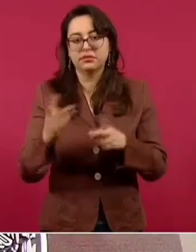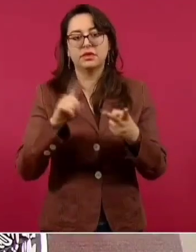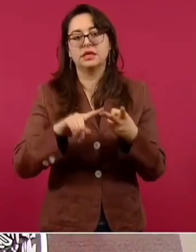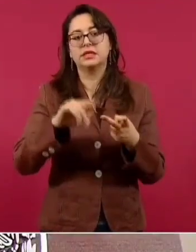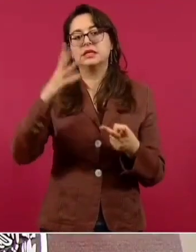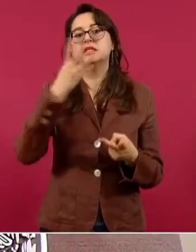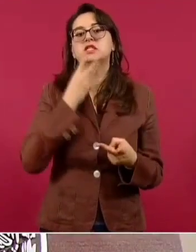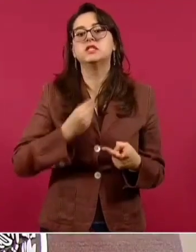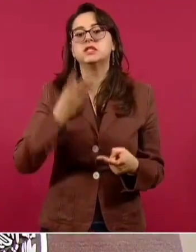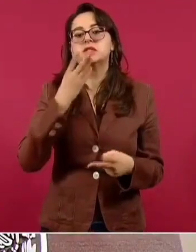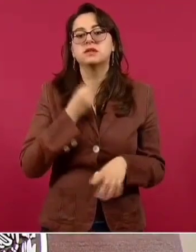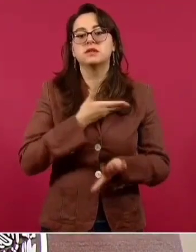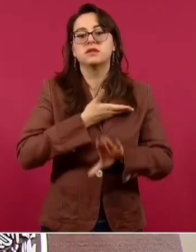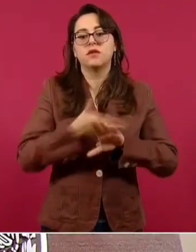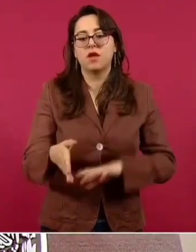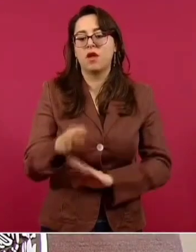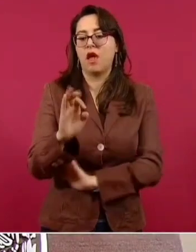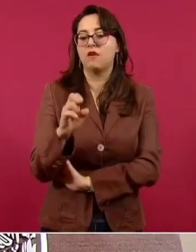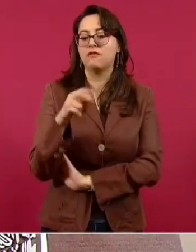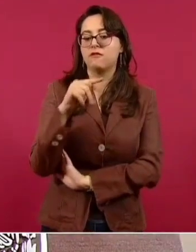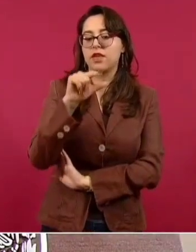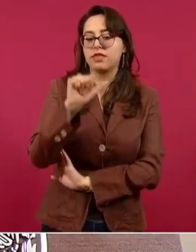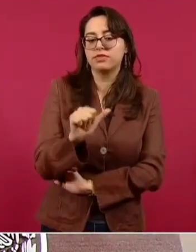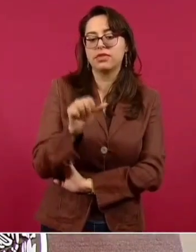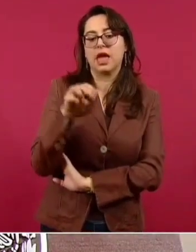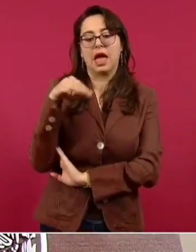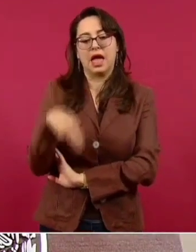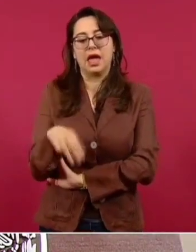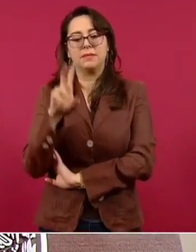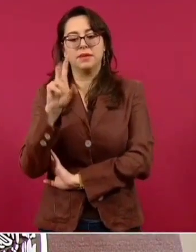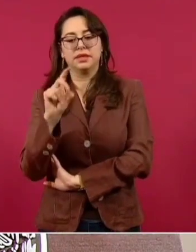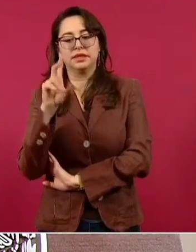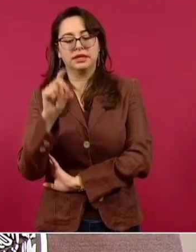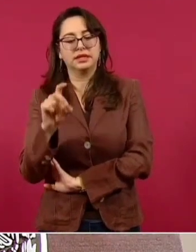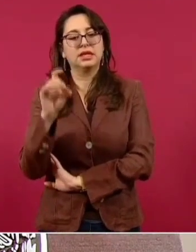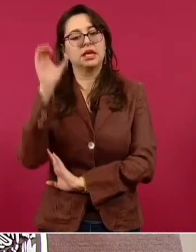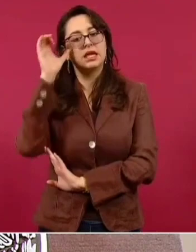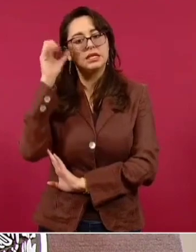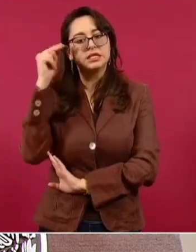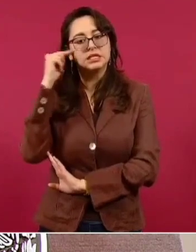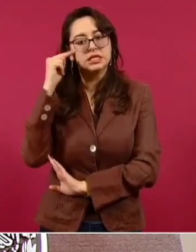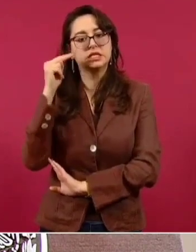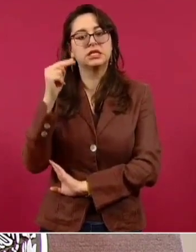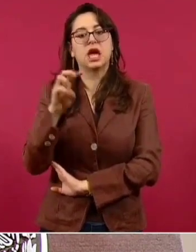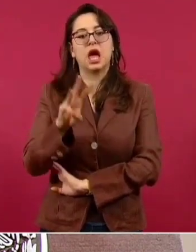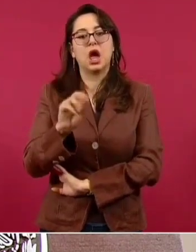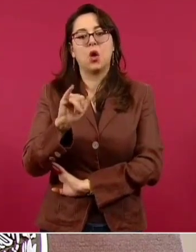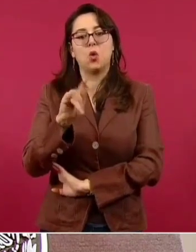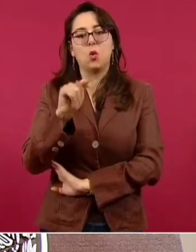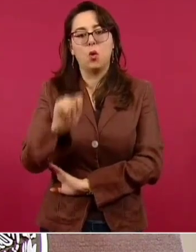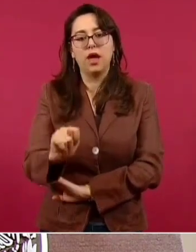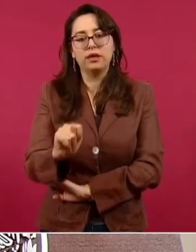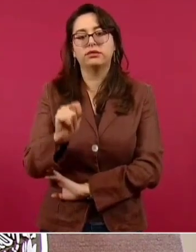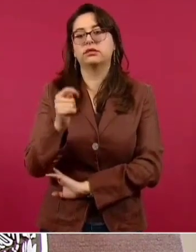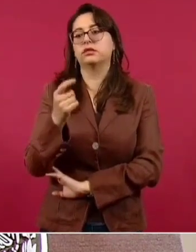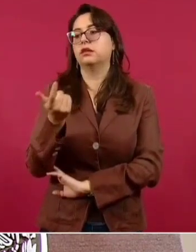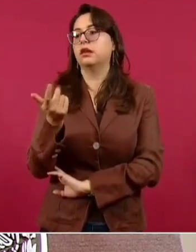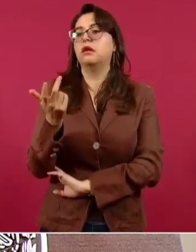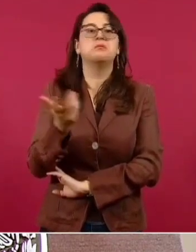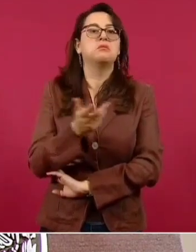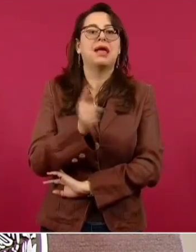blanca, el fenta, M30, China White, China Girl, tango, algunos de los